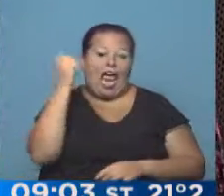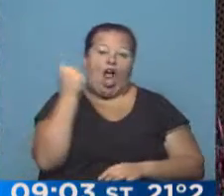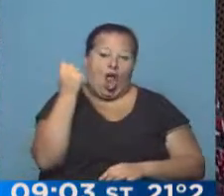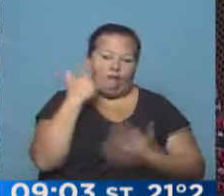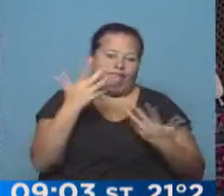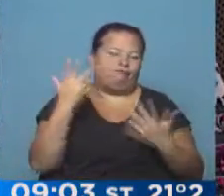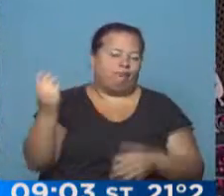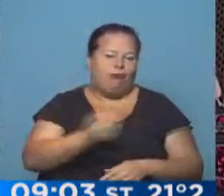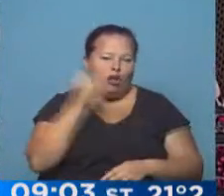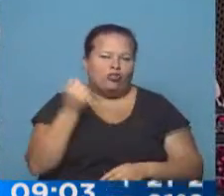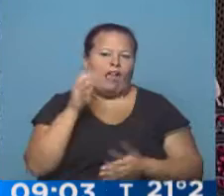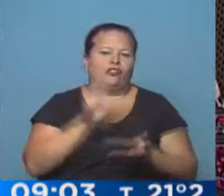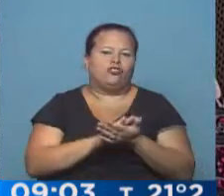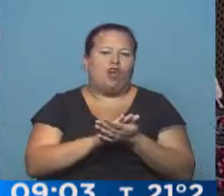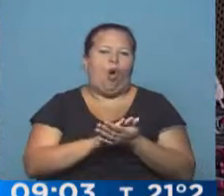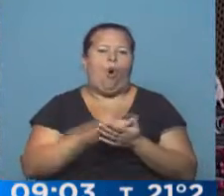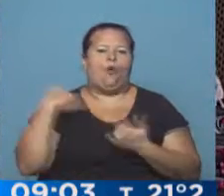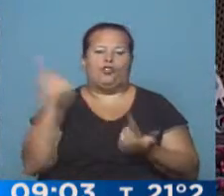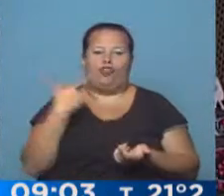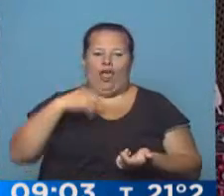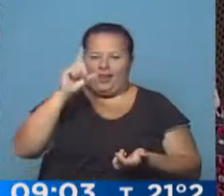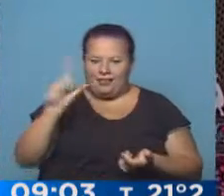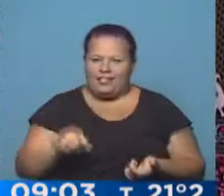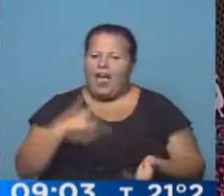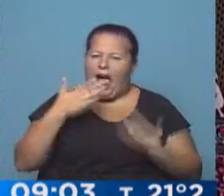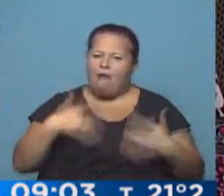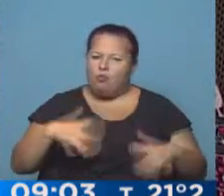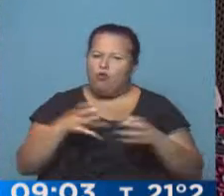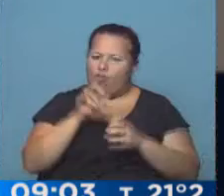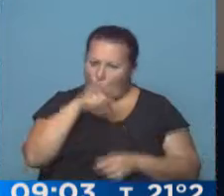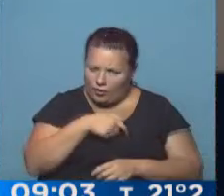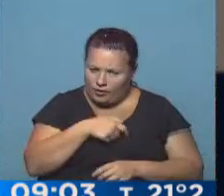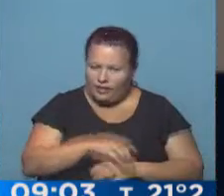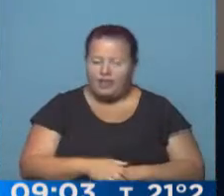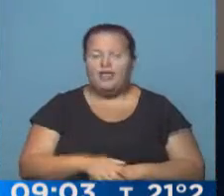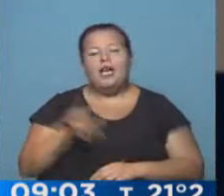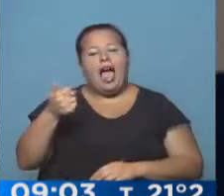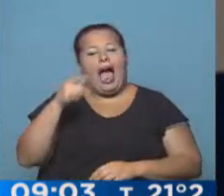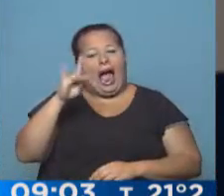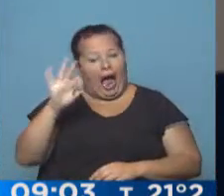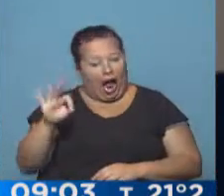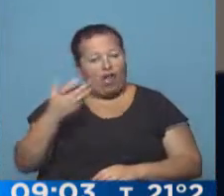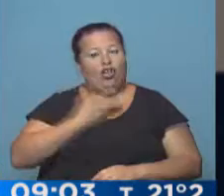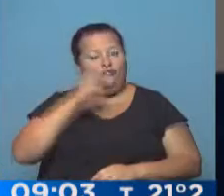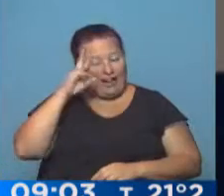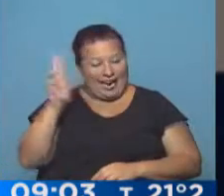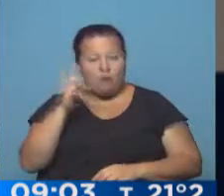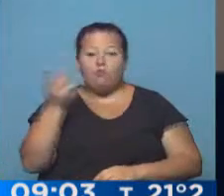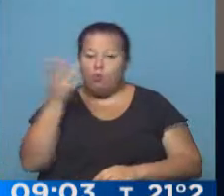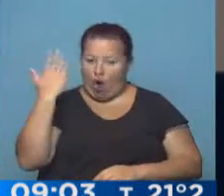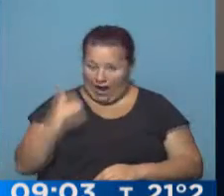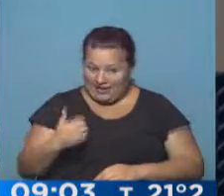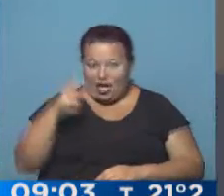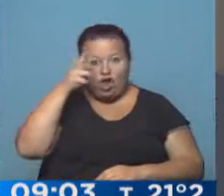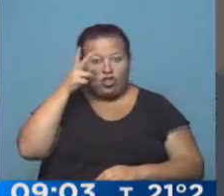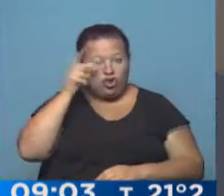referente del pensamiento nacional que hablo mucho de los fondos buitres raúl cuando ferrer ha fallecido ayer